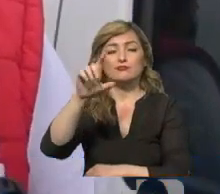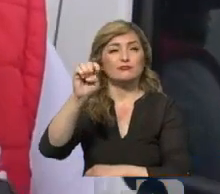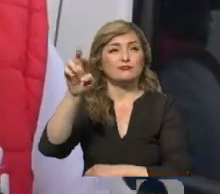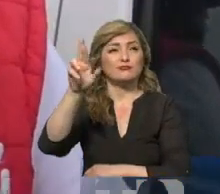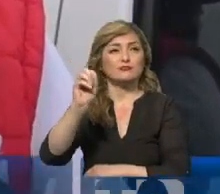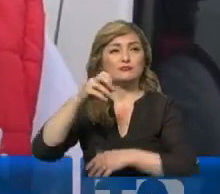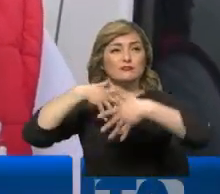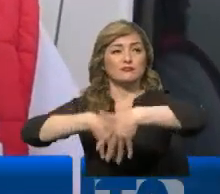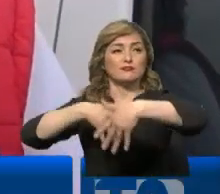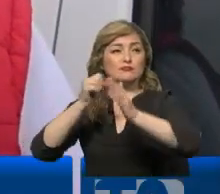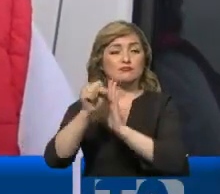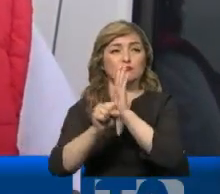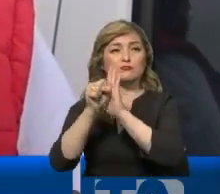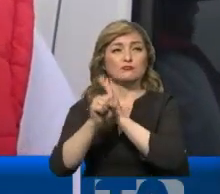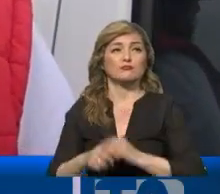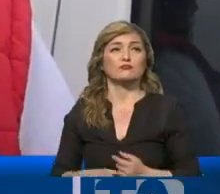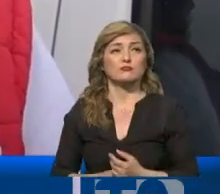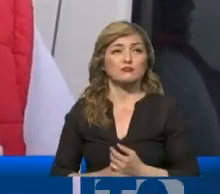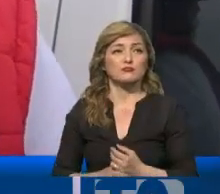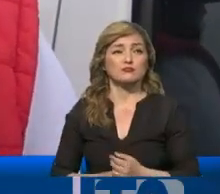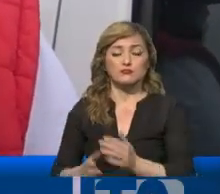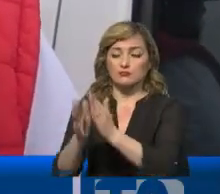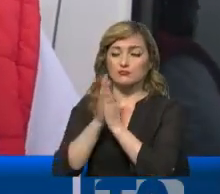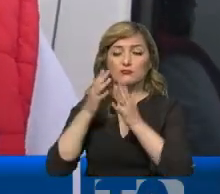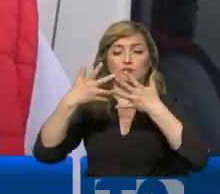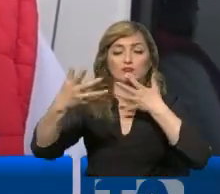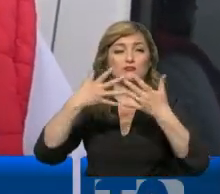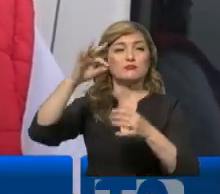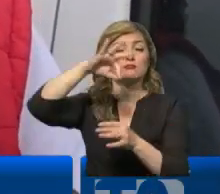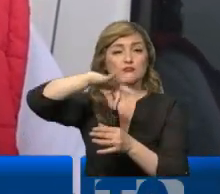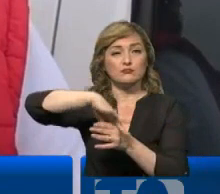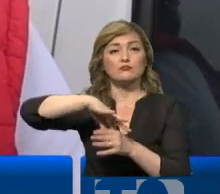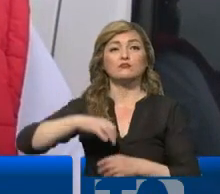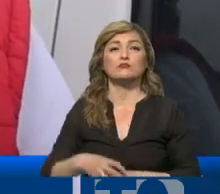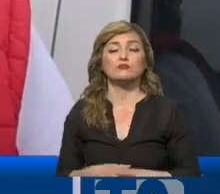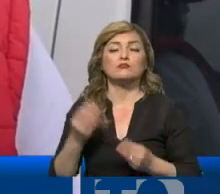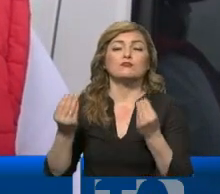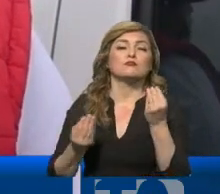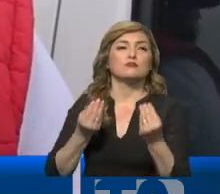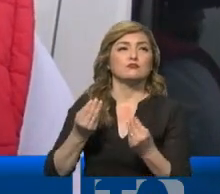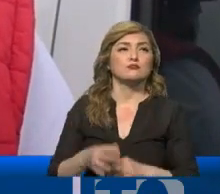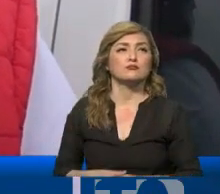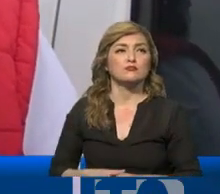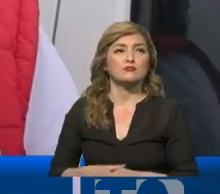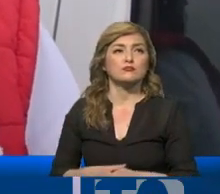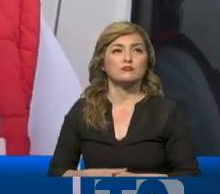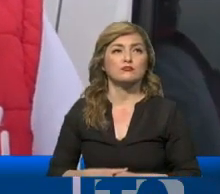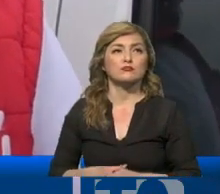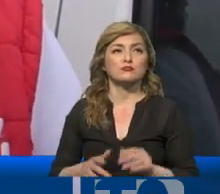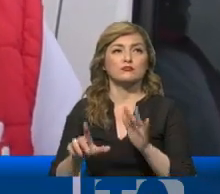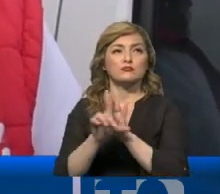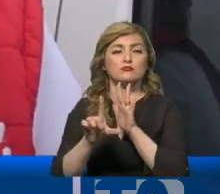marcha simbólica para pedir la transparencia electoral y lo que vamos a hacer es, dentro de los términos